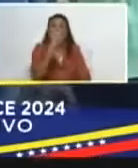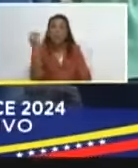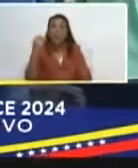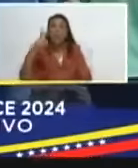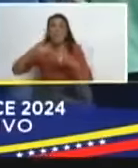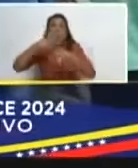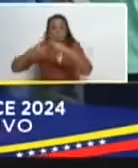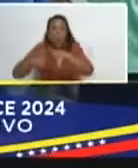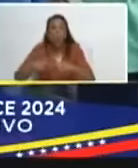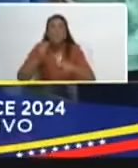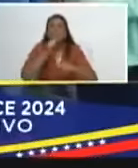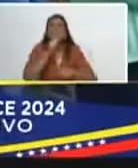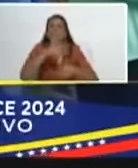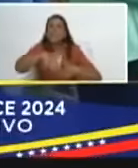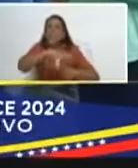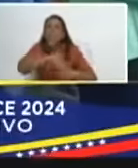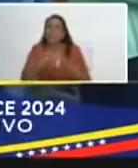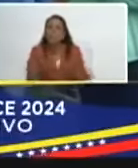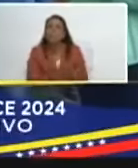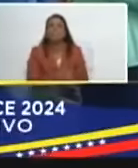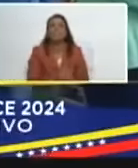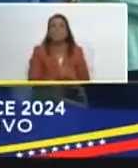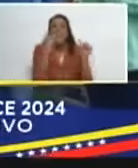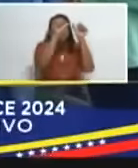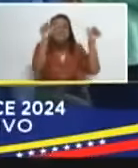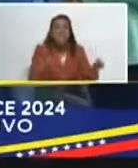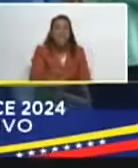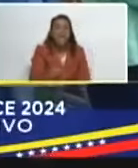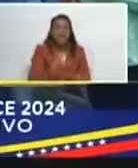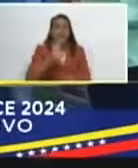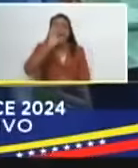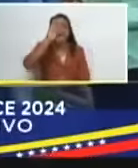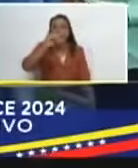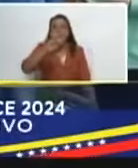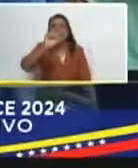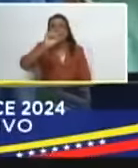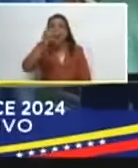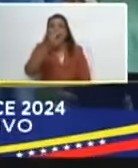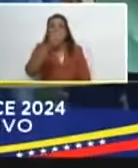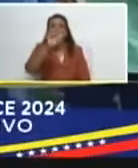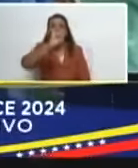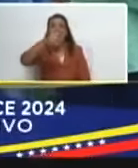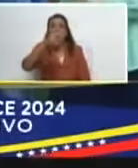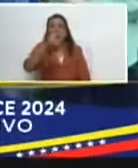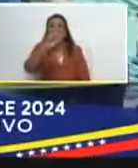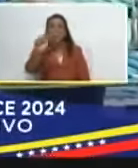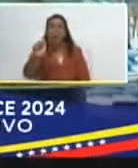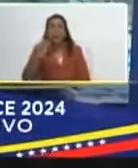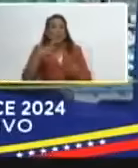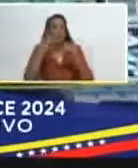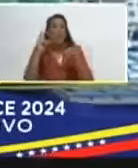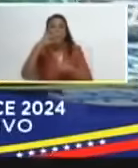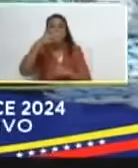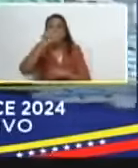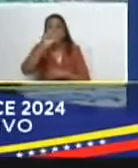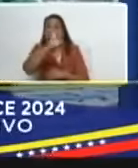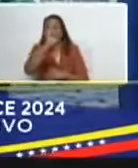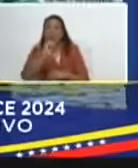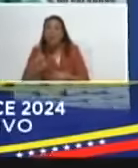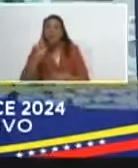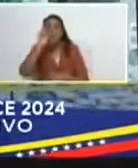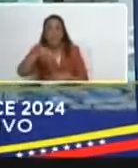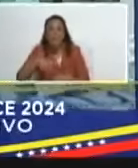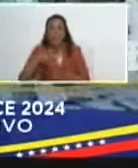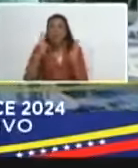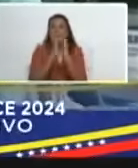¿Dónde están los pequeños productores? En el sistema de riego Las Majaguas, que comprende Agua Blanca, Páez y por supuesto